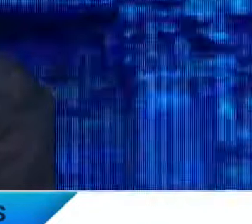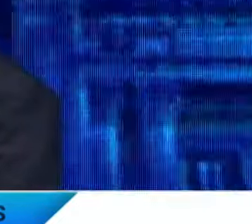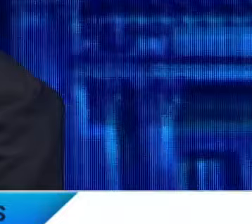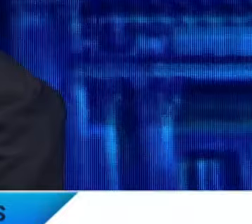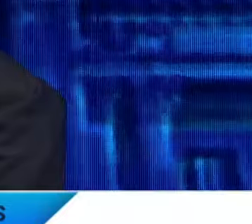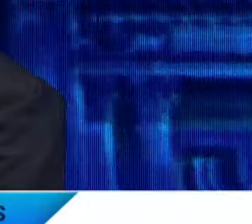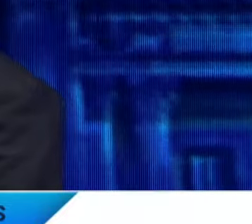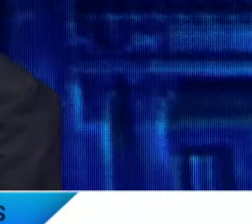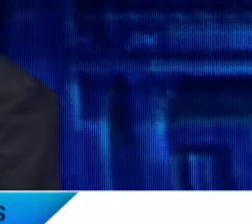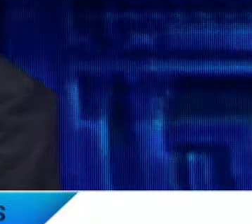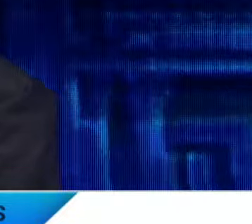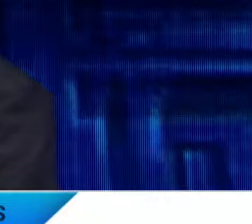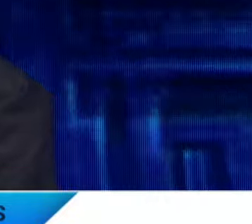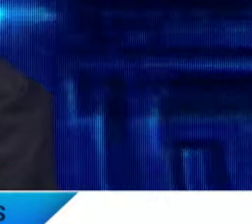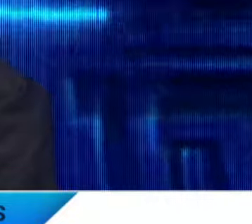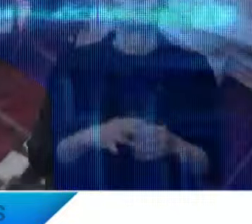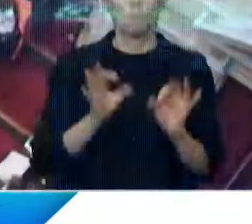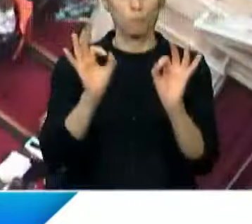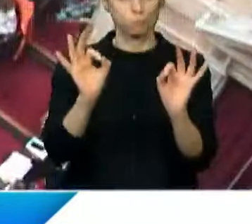legislativo e impositivo. Dale.